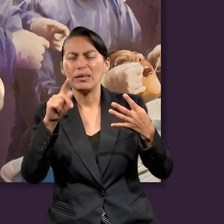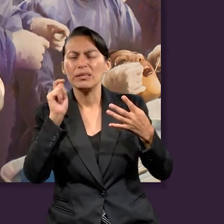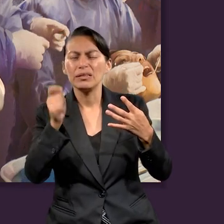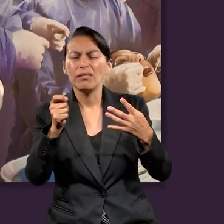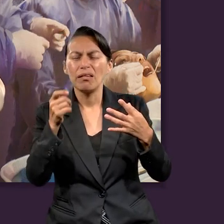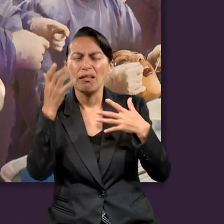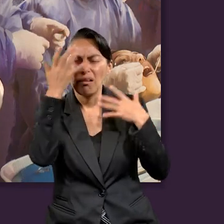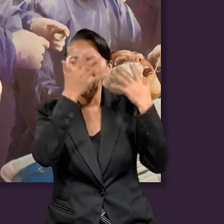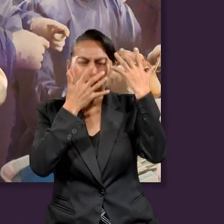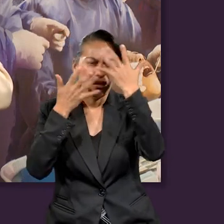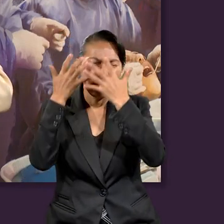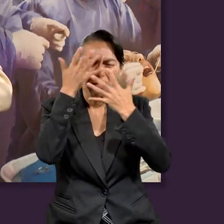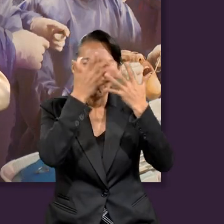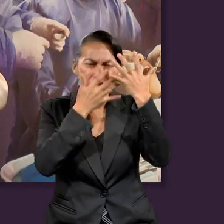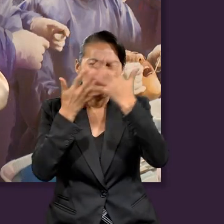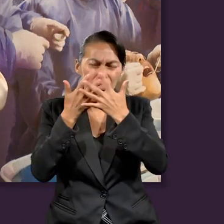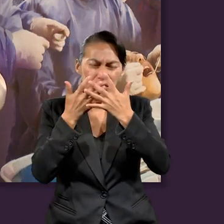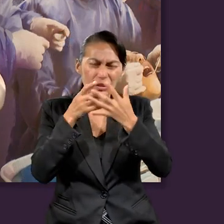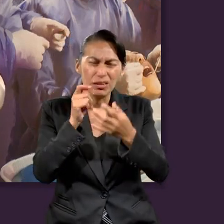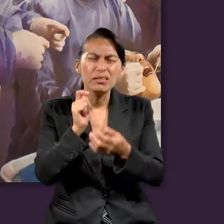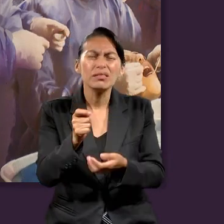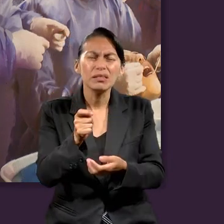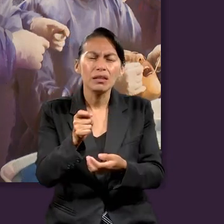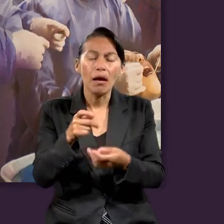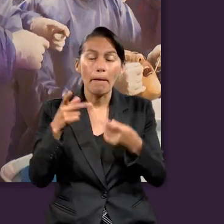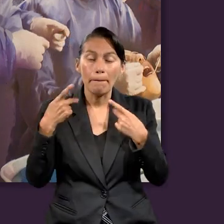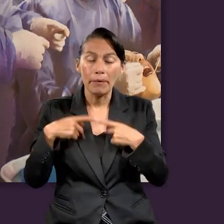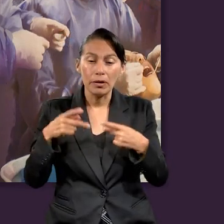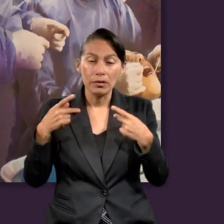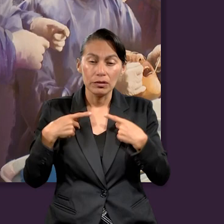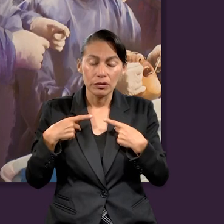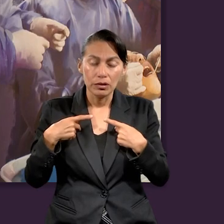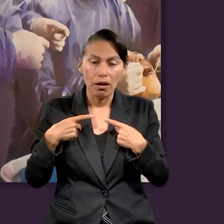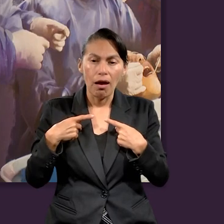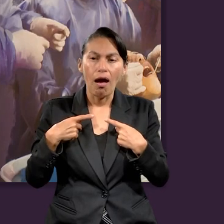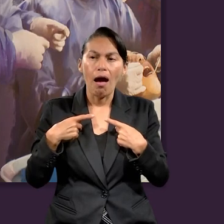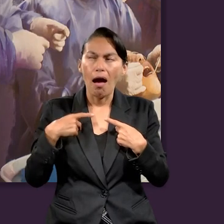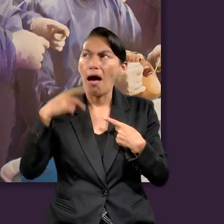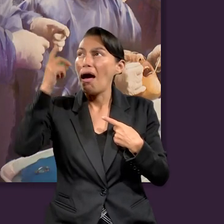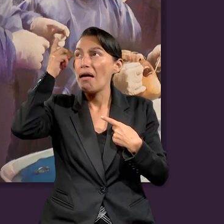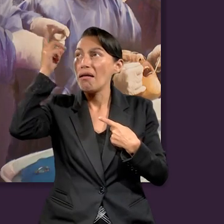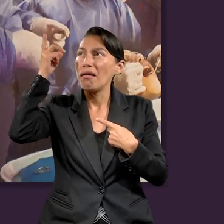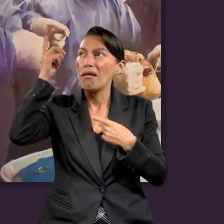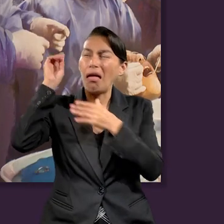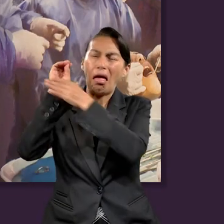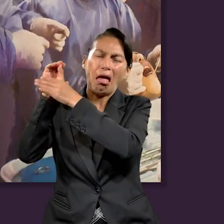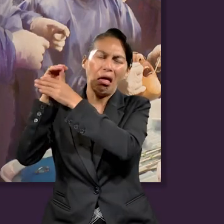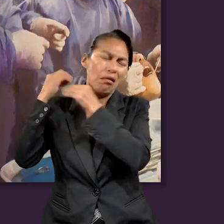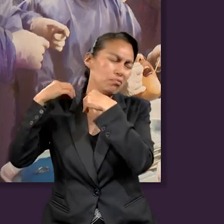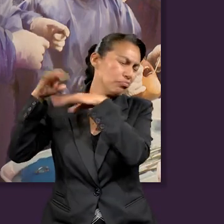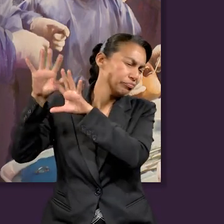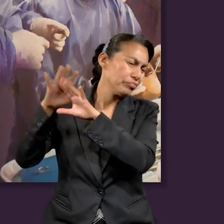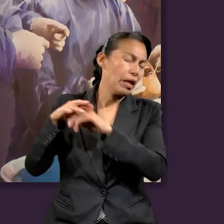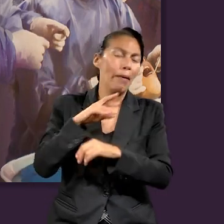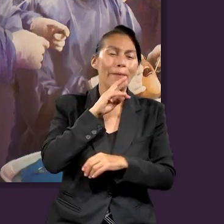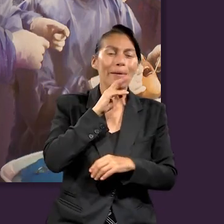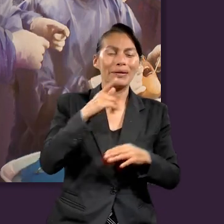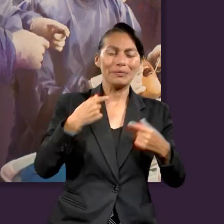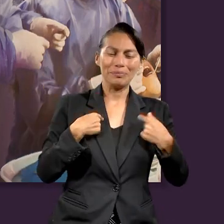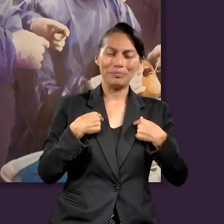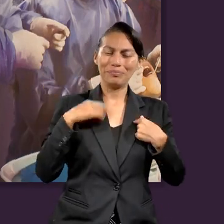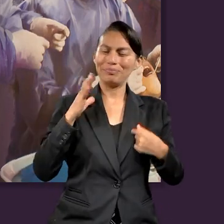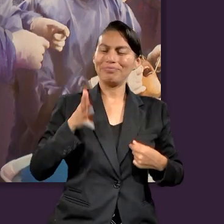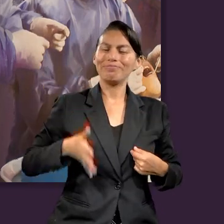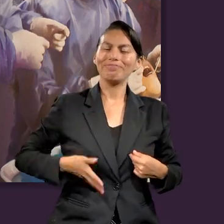historia, las personas se olvidaron de Dios, quisieron hacer las cosas a su manera, utilizando a lo mejor sí